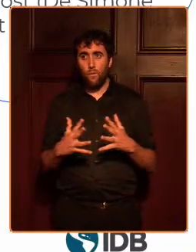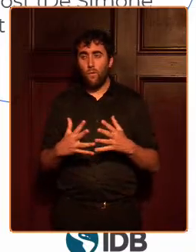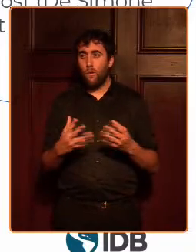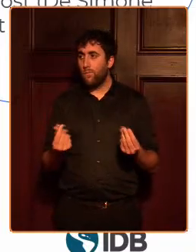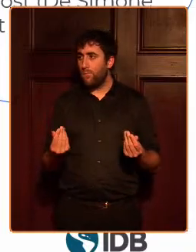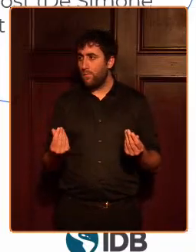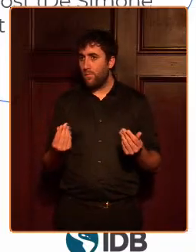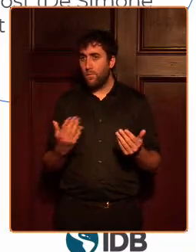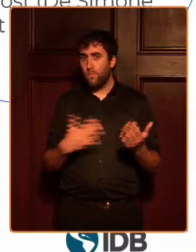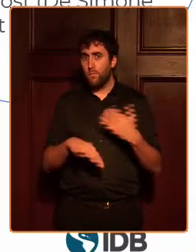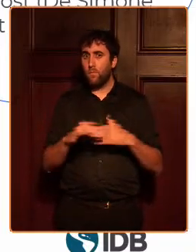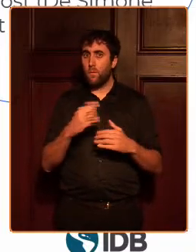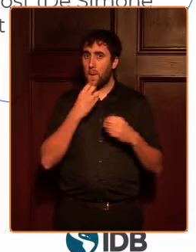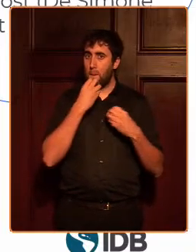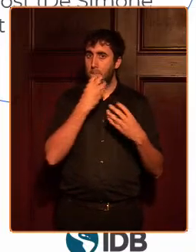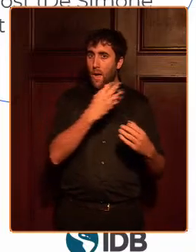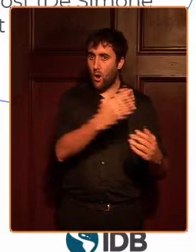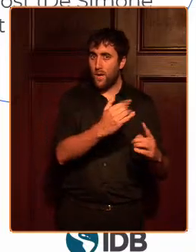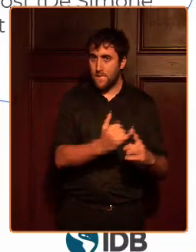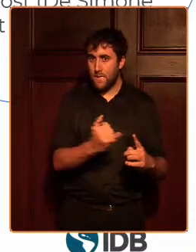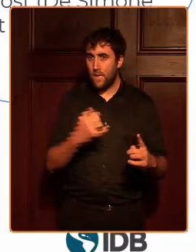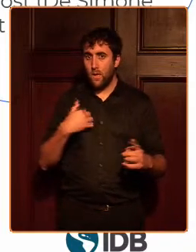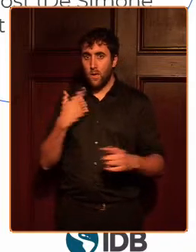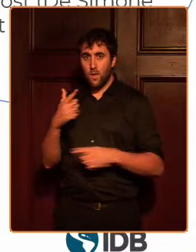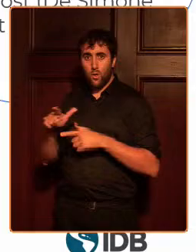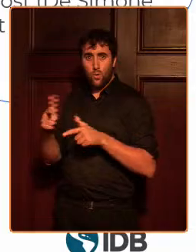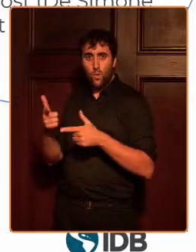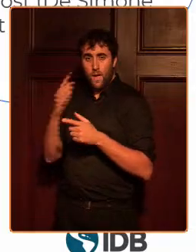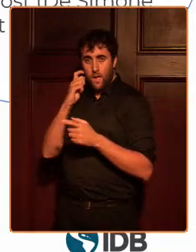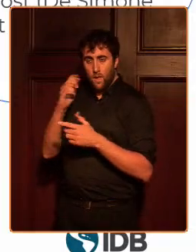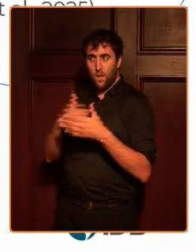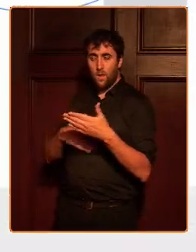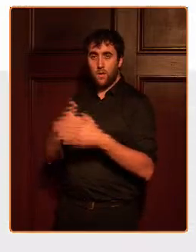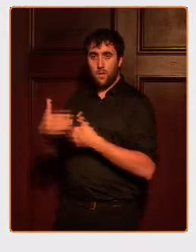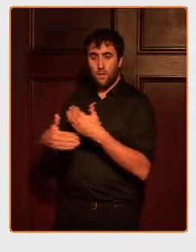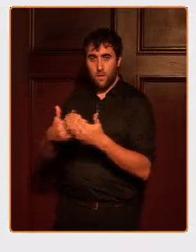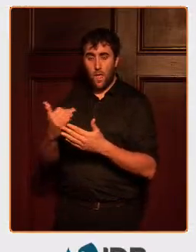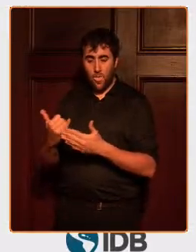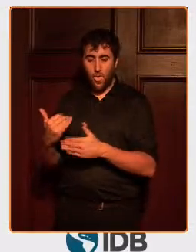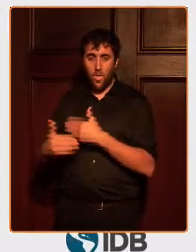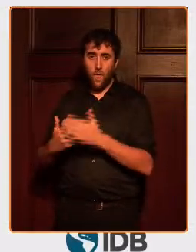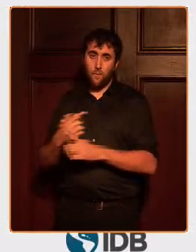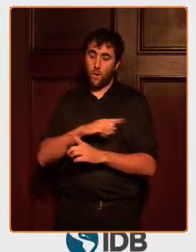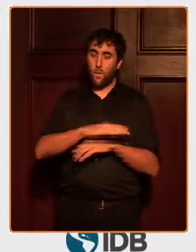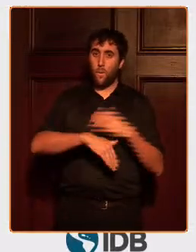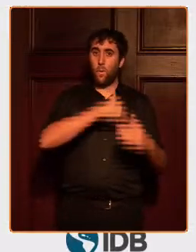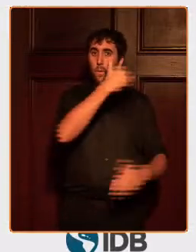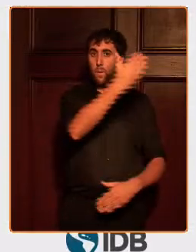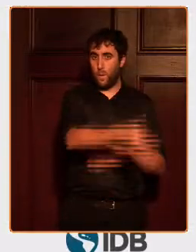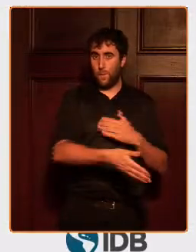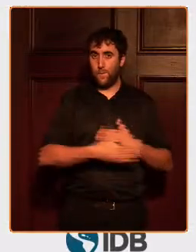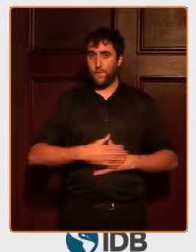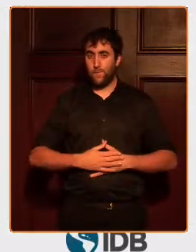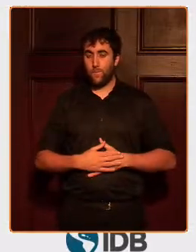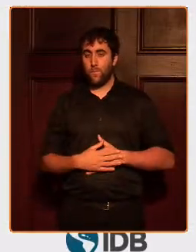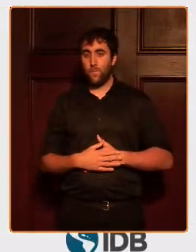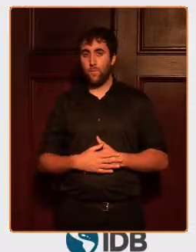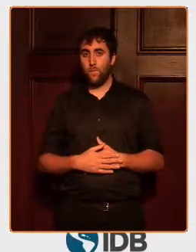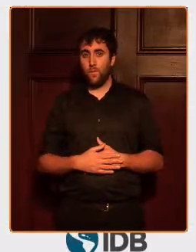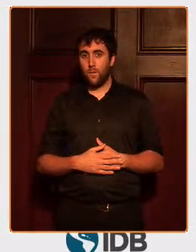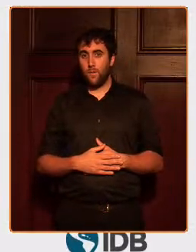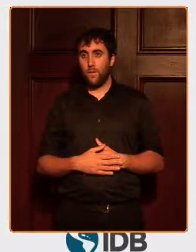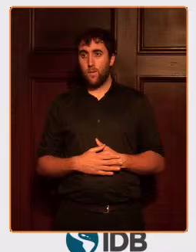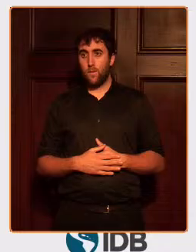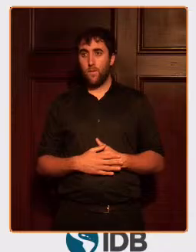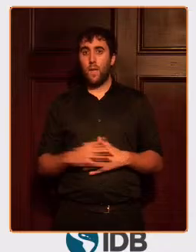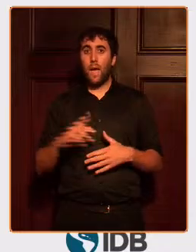extremadamente altos comparado a las intervenciones promedio, a los resultados promedio que solíamos tener en educación. ¿La educación en